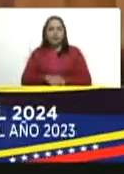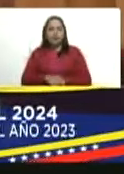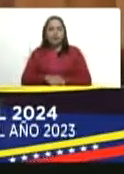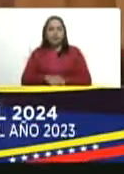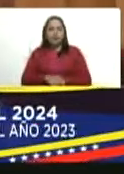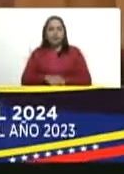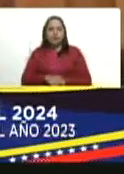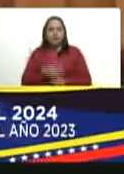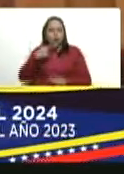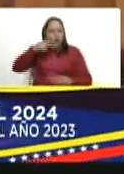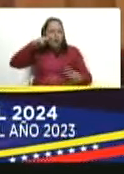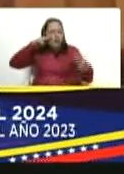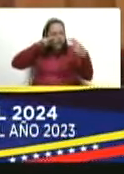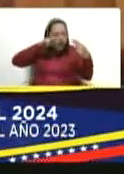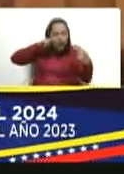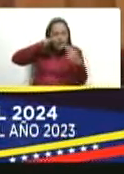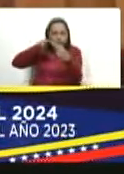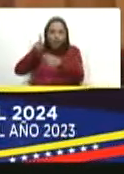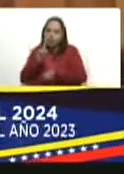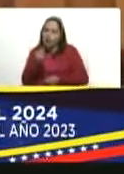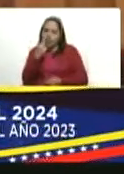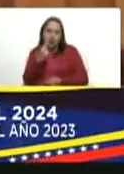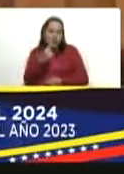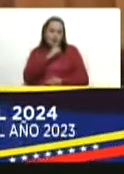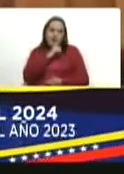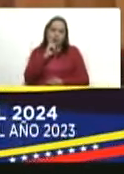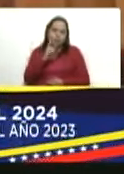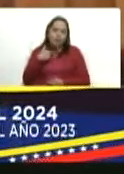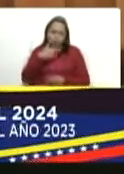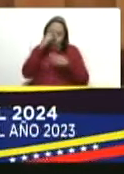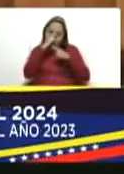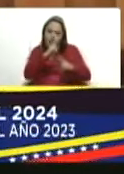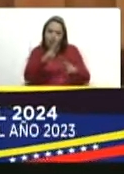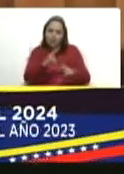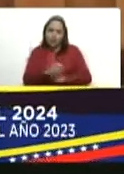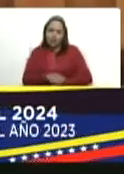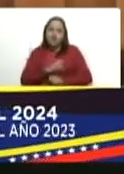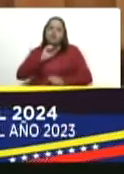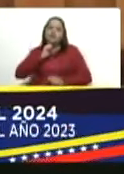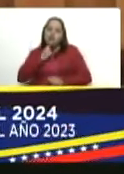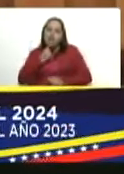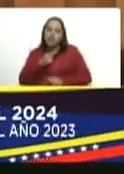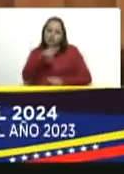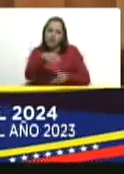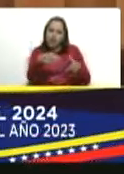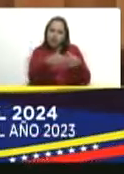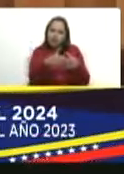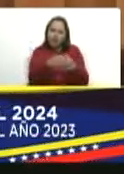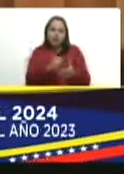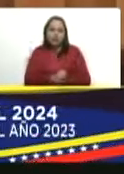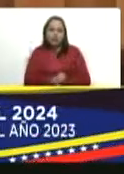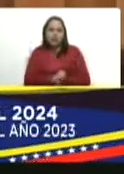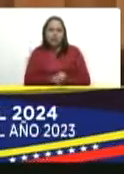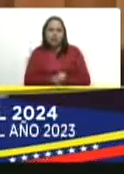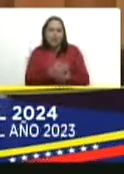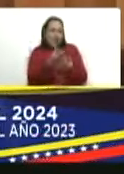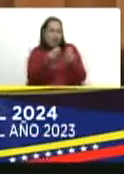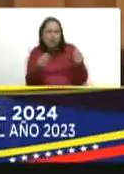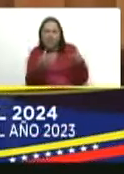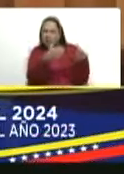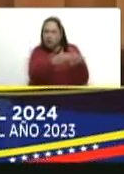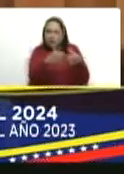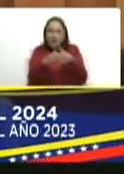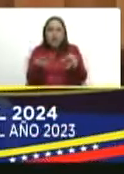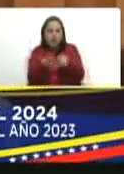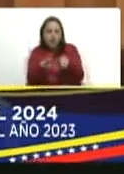Les vi los ojos a todos, no voy a decir los nombres porque yo respeto el carácter reservado y secreto de esa reunión, como ha habido muchas reuniones de